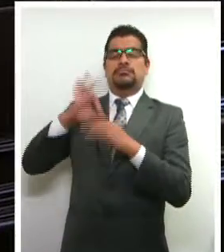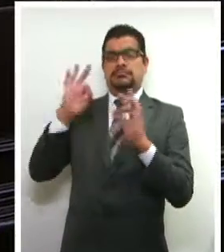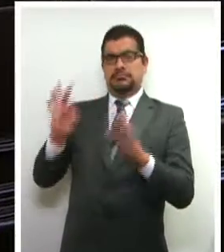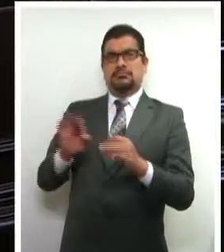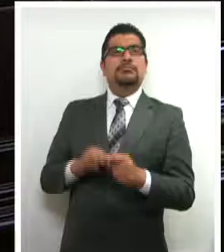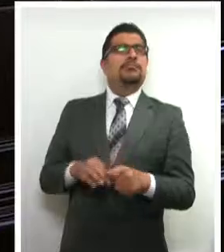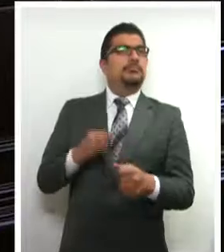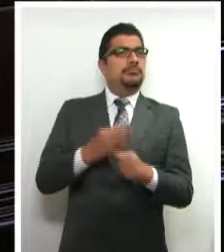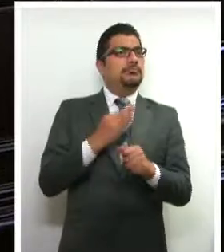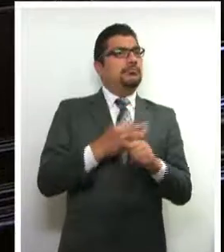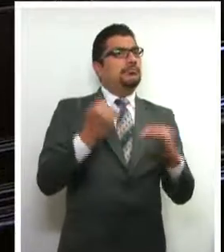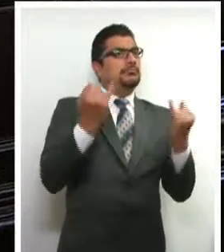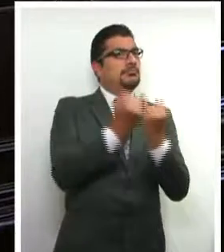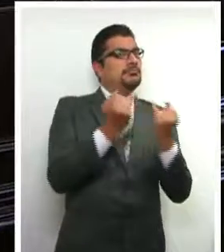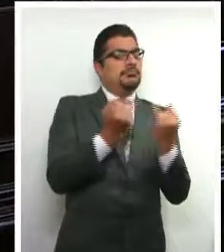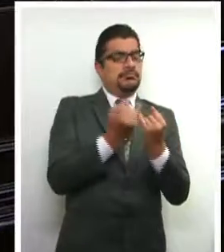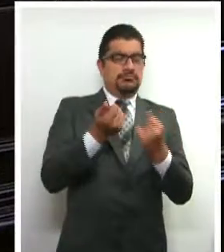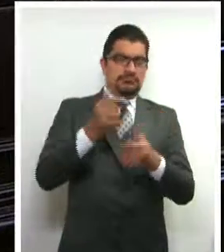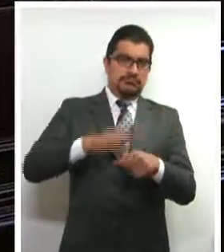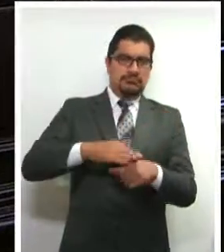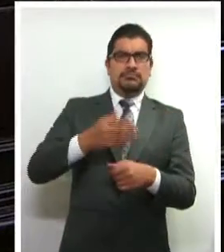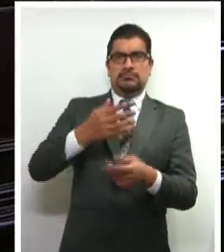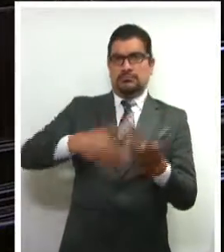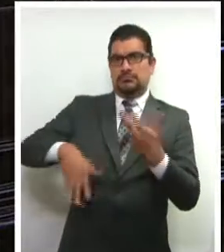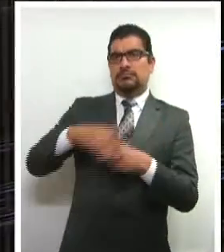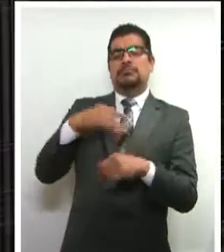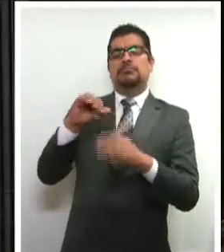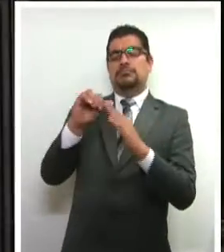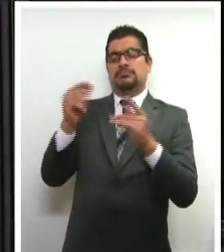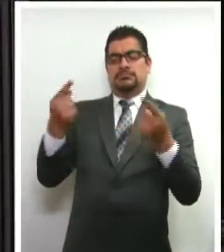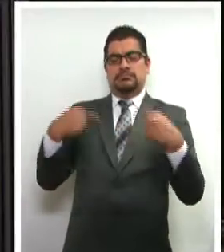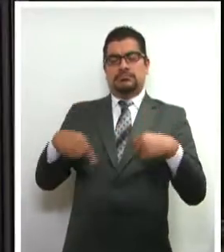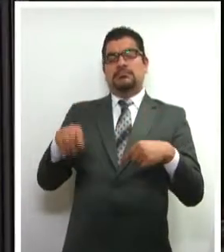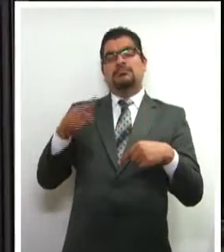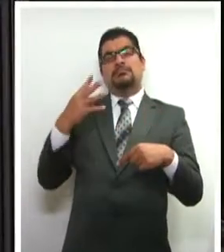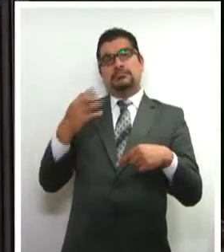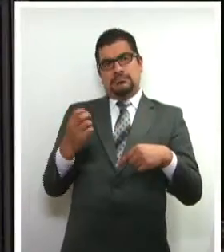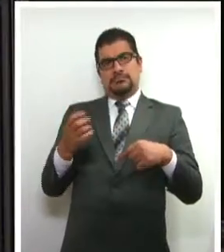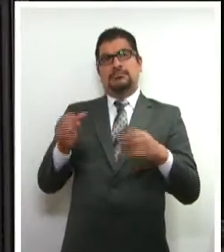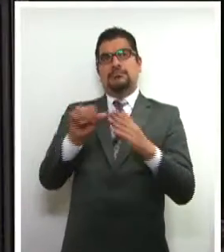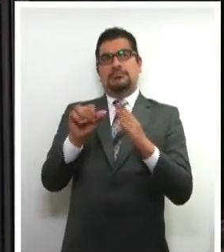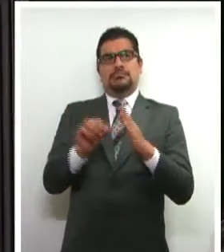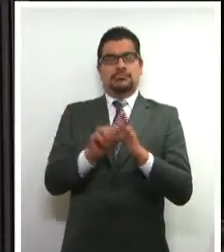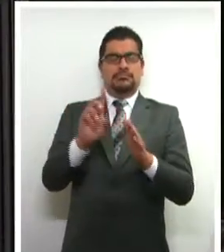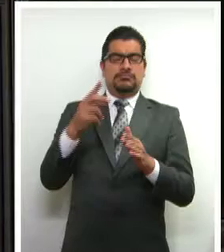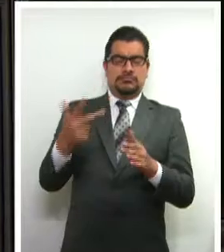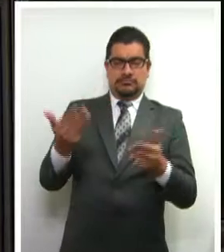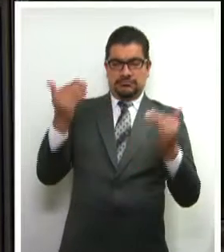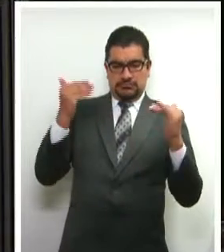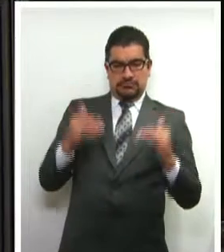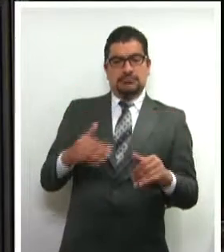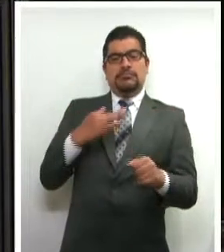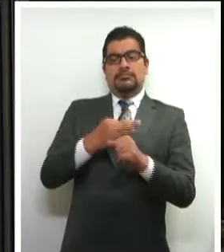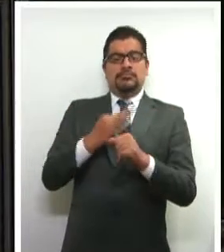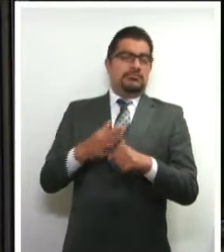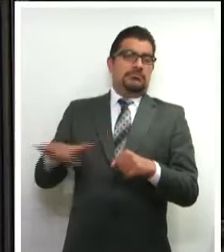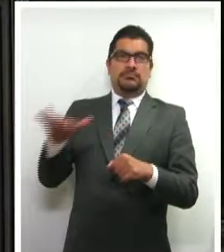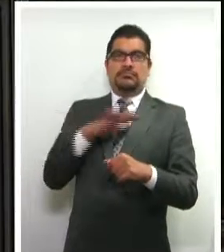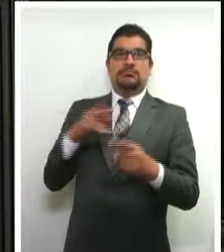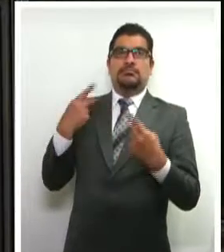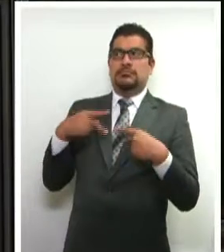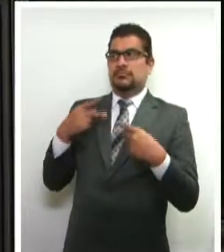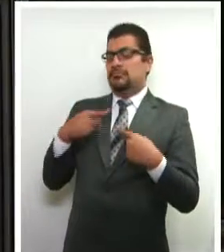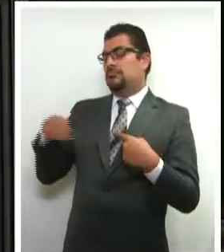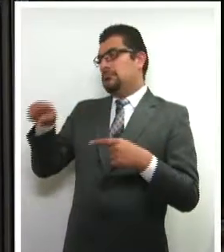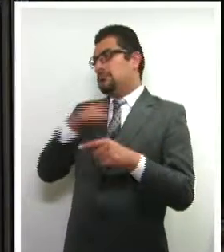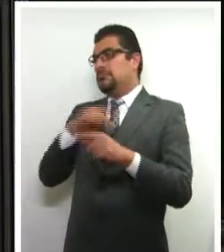parte de administración pública, en el título 4, artículo 38, Las actividades de las dependencias,